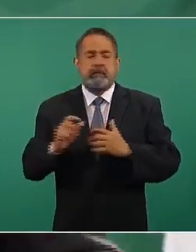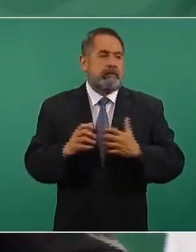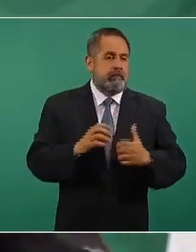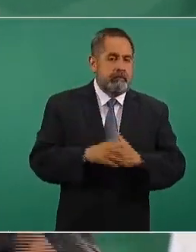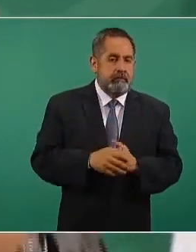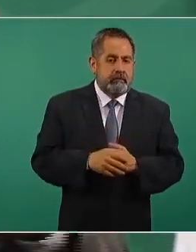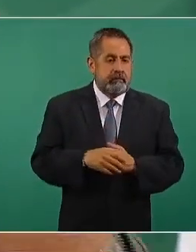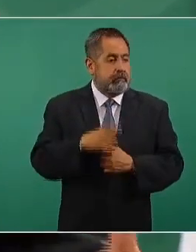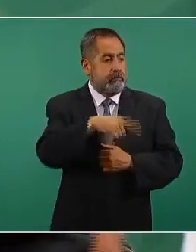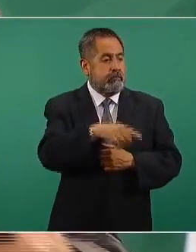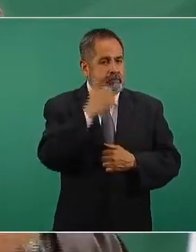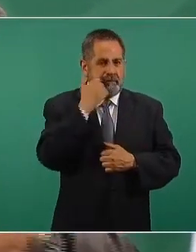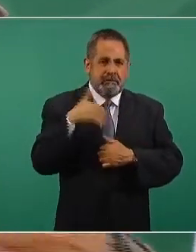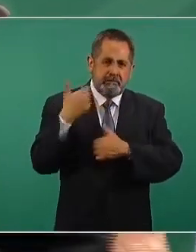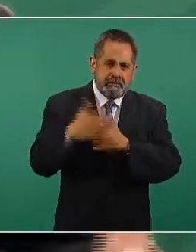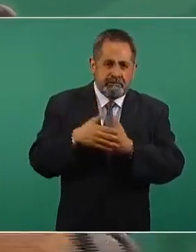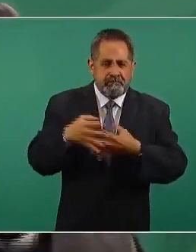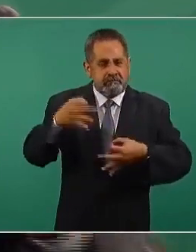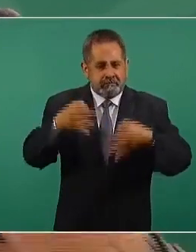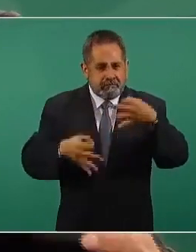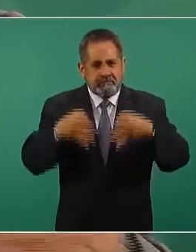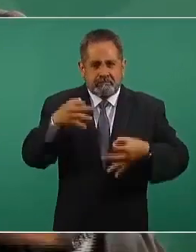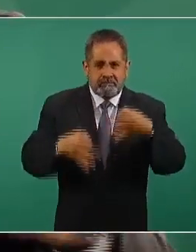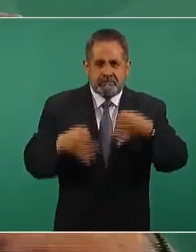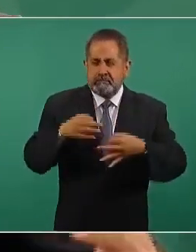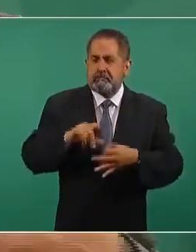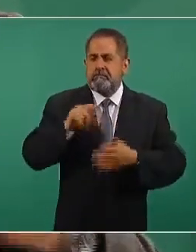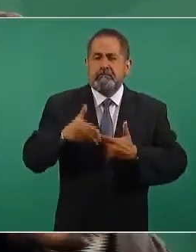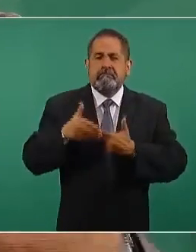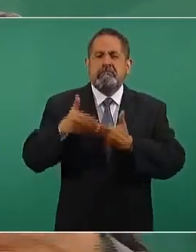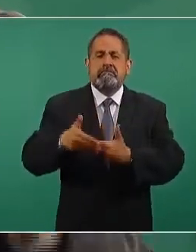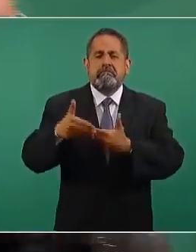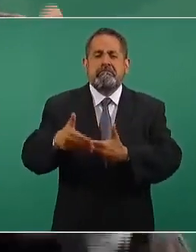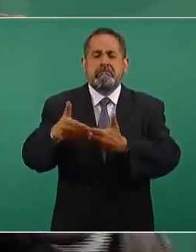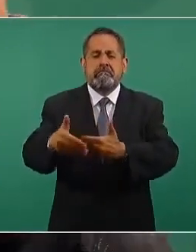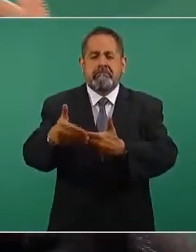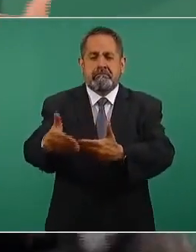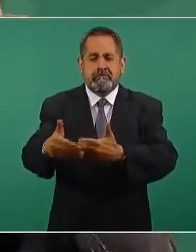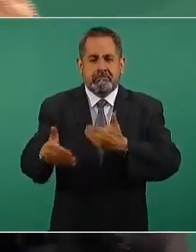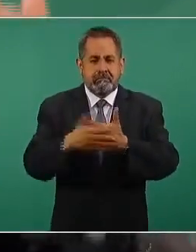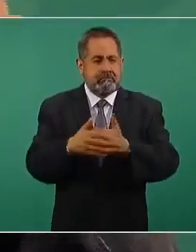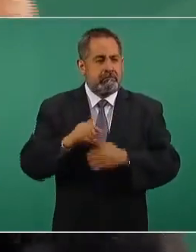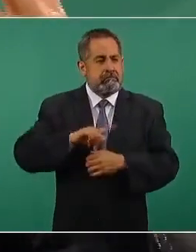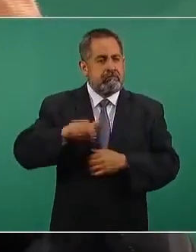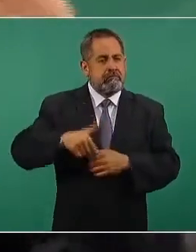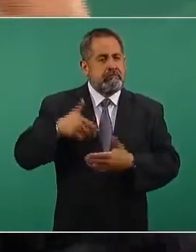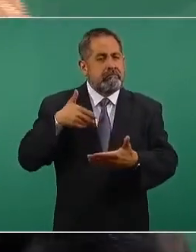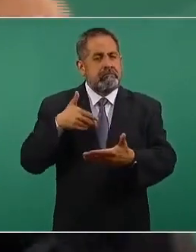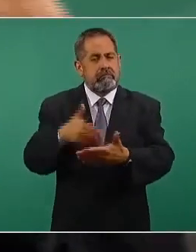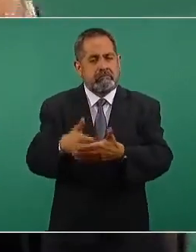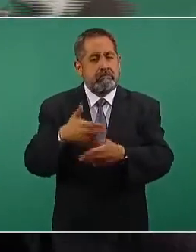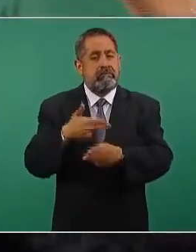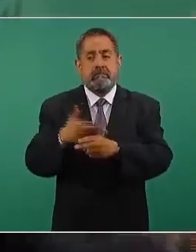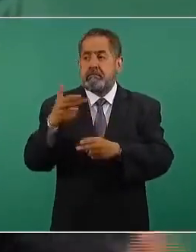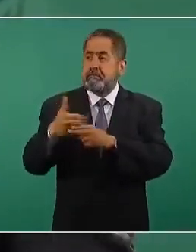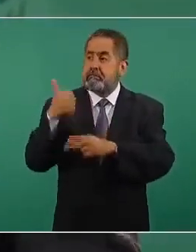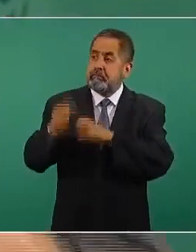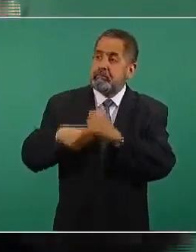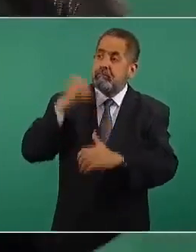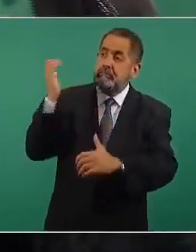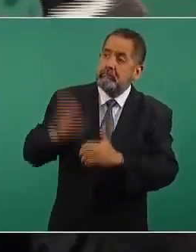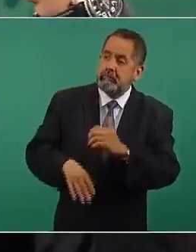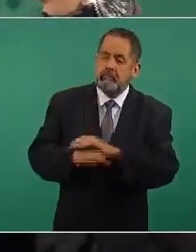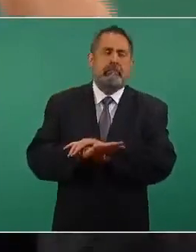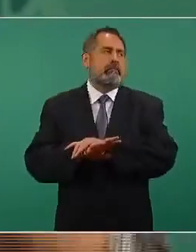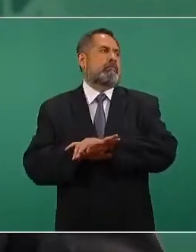Se quieren ir a juicios en todo y con tácticas dilatorias, esperar a que termine el sexenio, porque